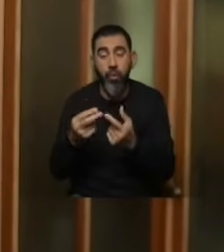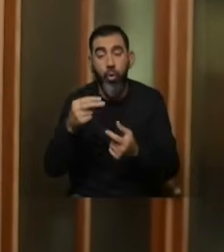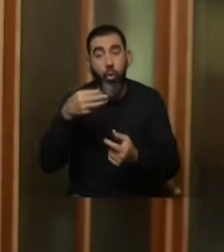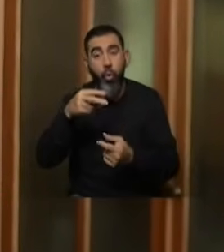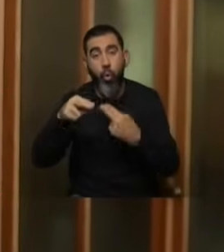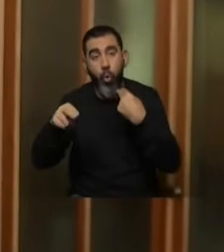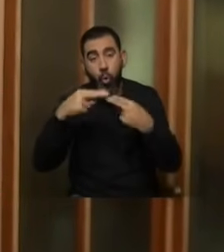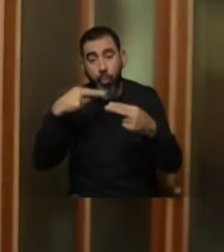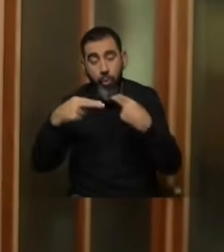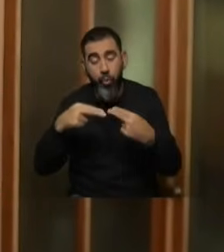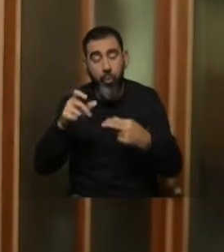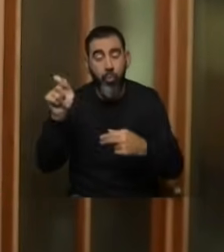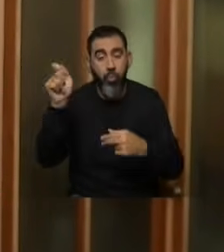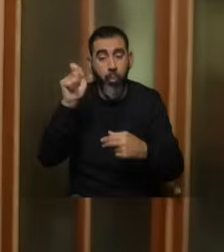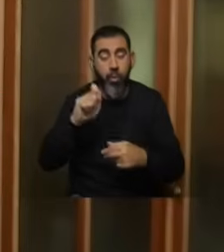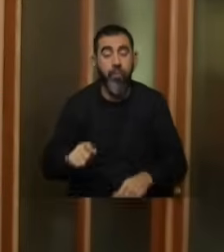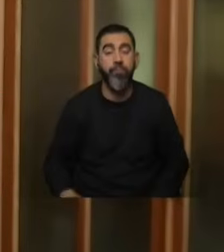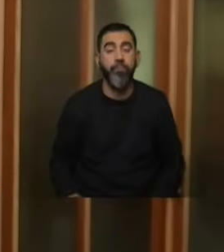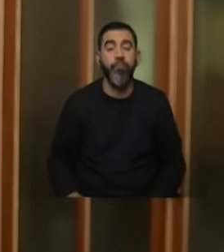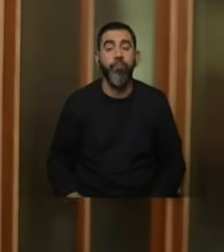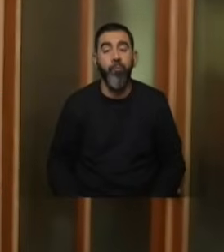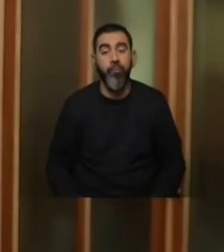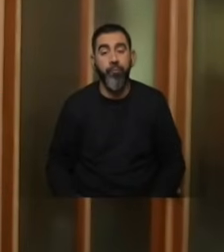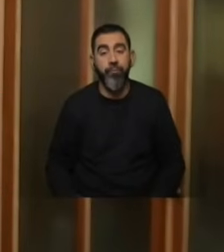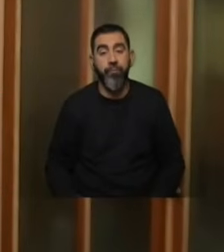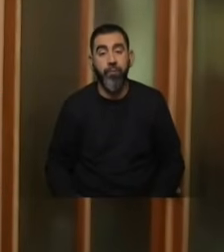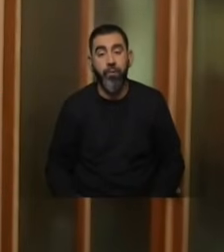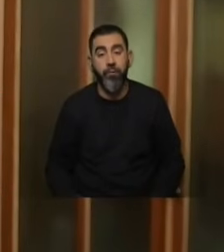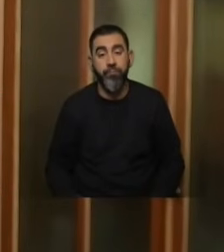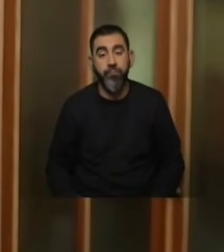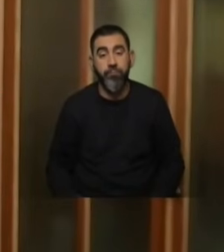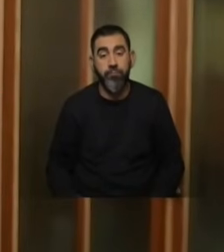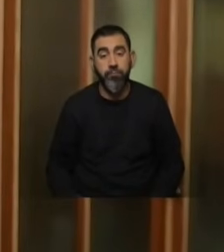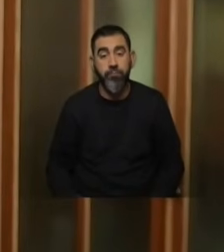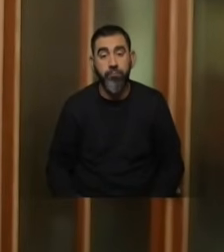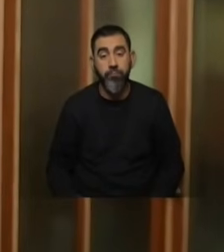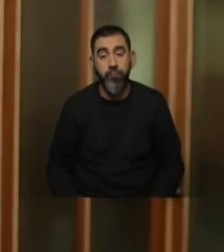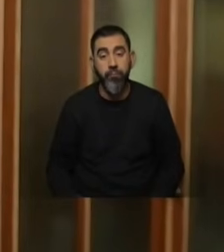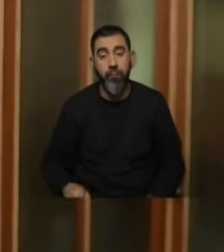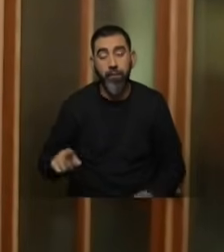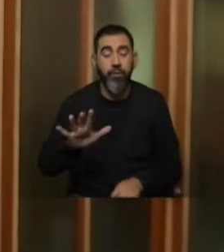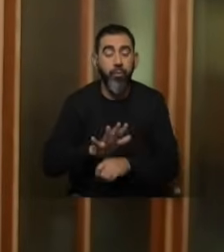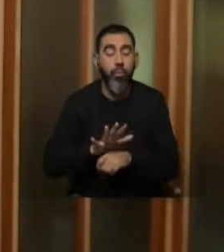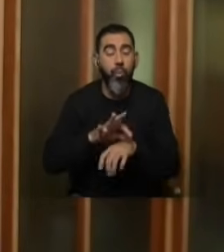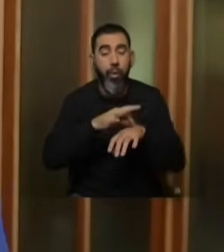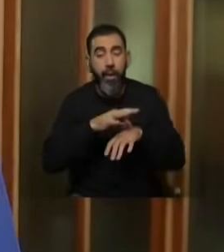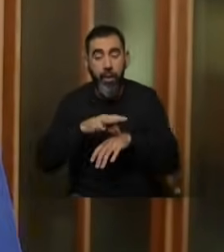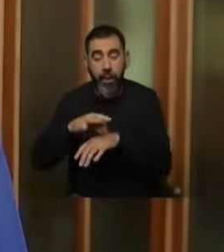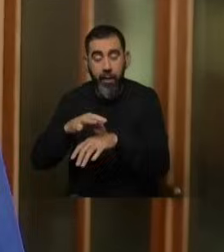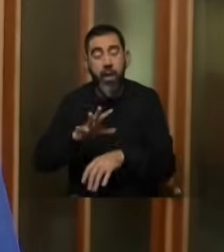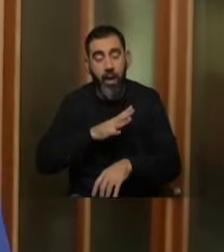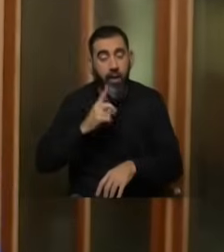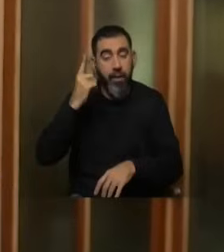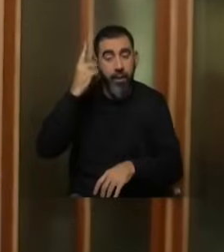eh populares verdad Entonces eh Esa es de alguna manera una una guía hay una experiencia en